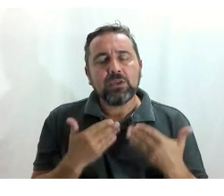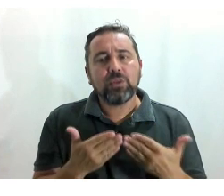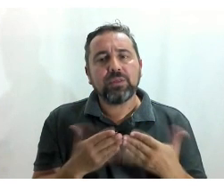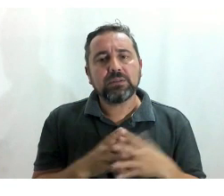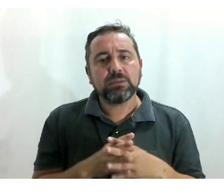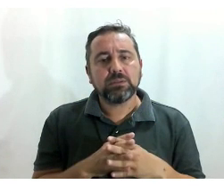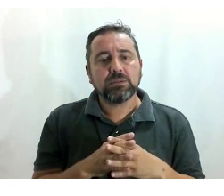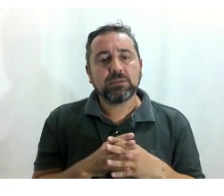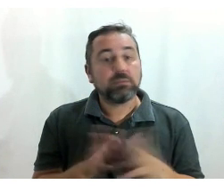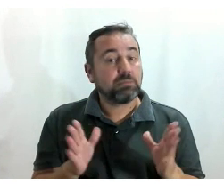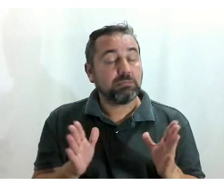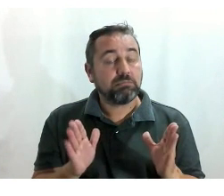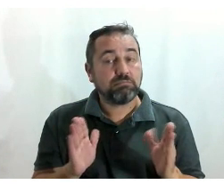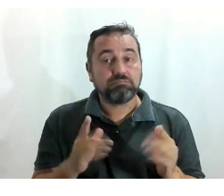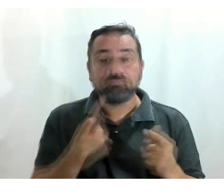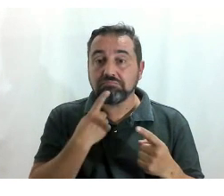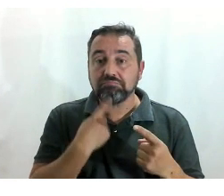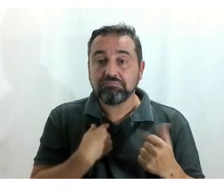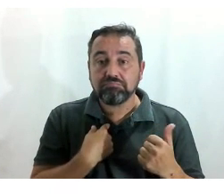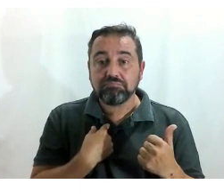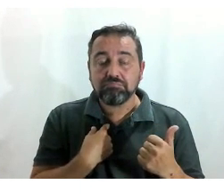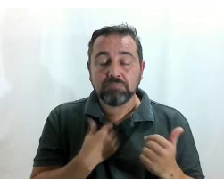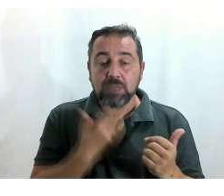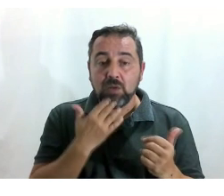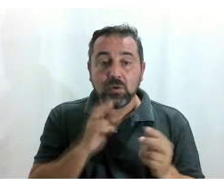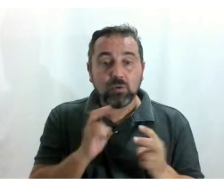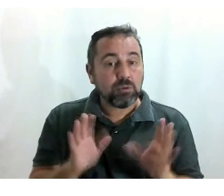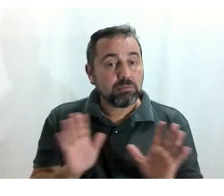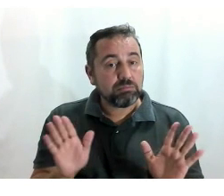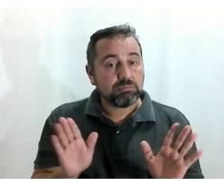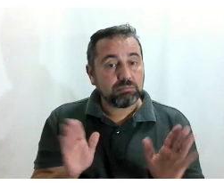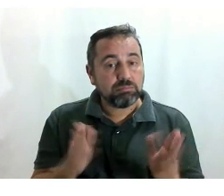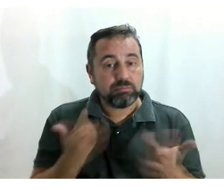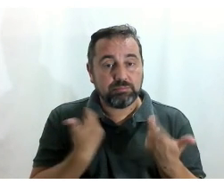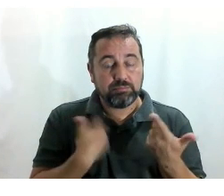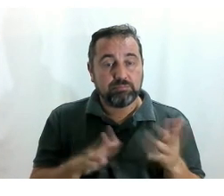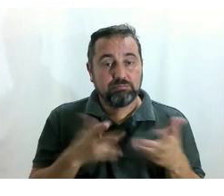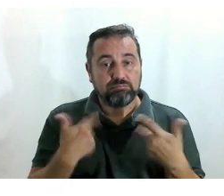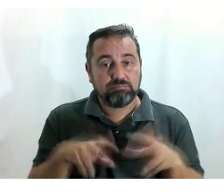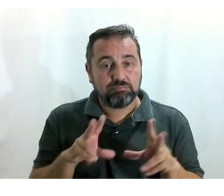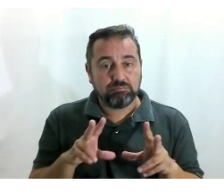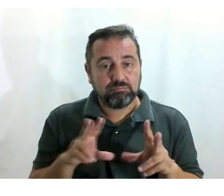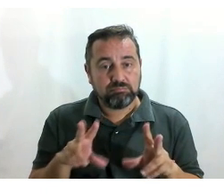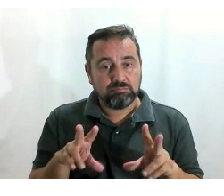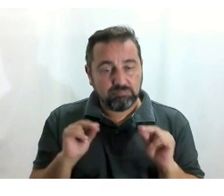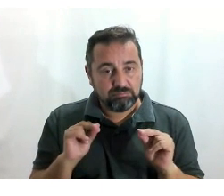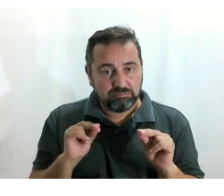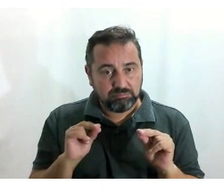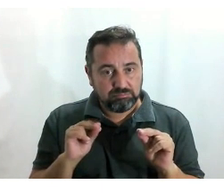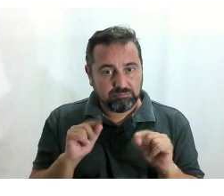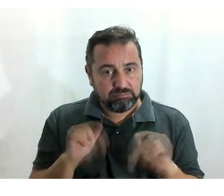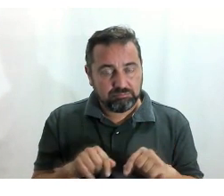entonces, salvo que me digáis otra cosa, daríamos por